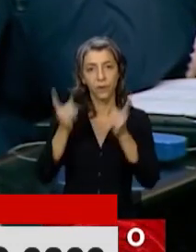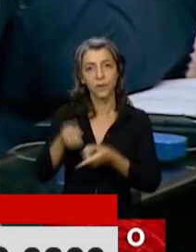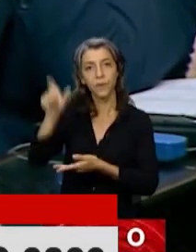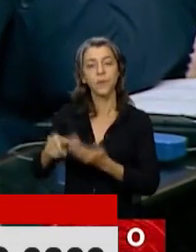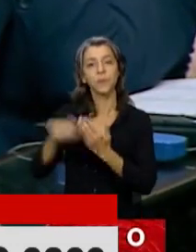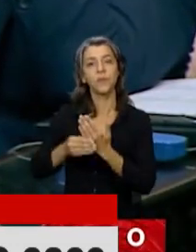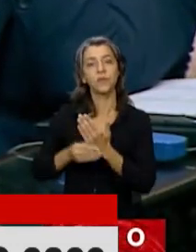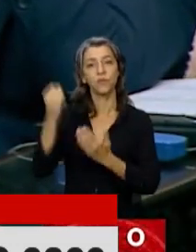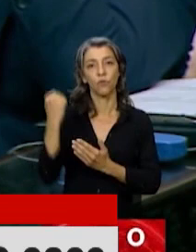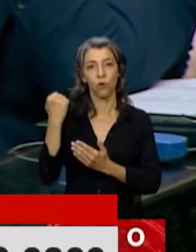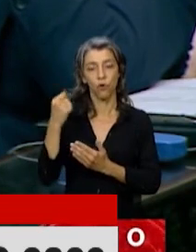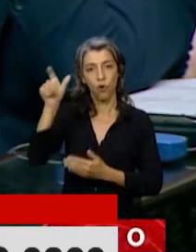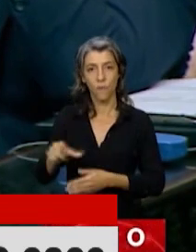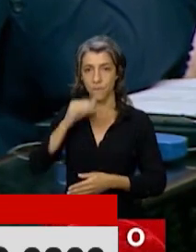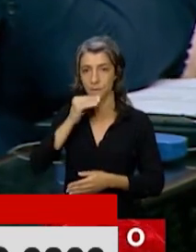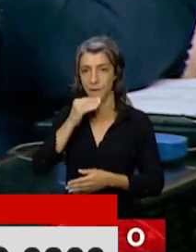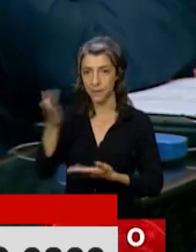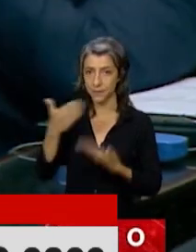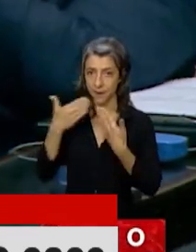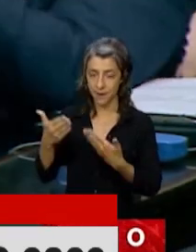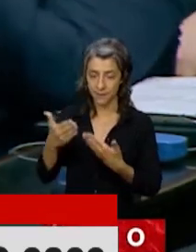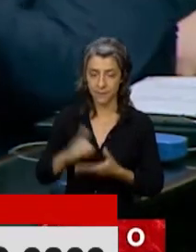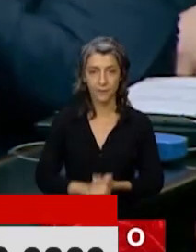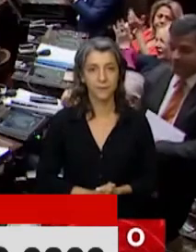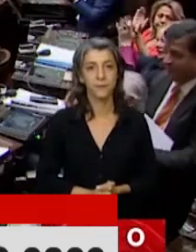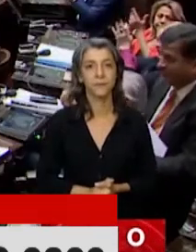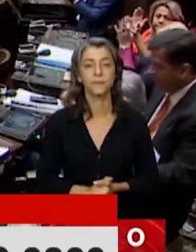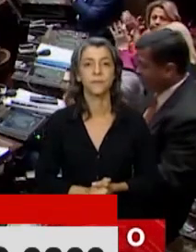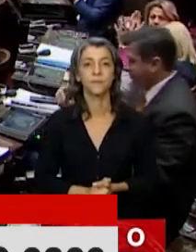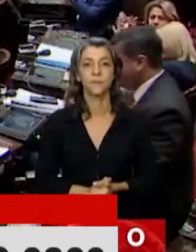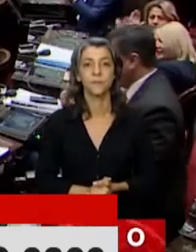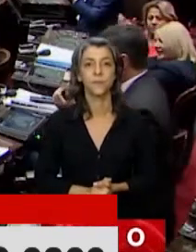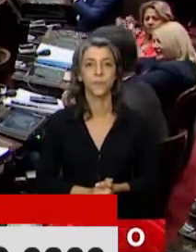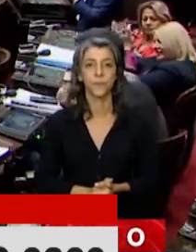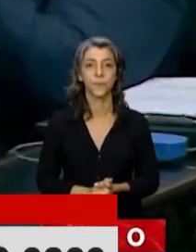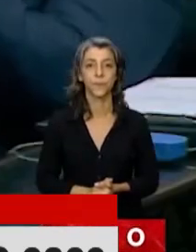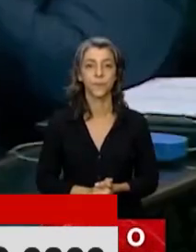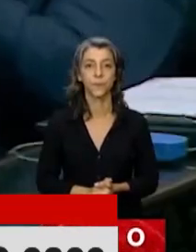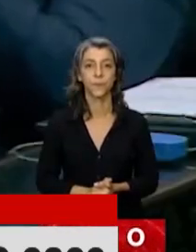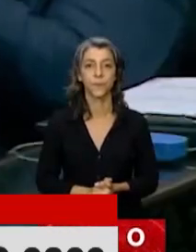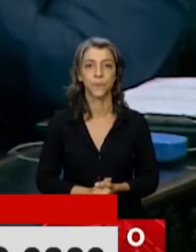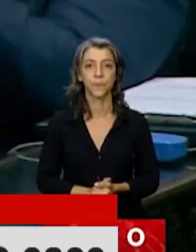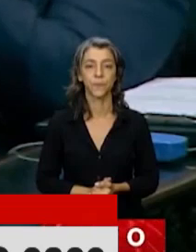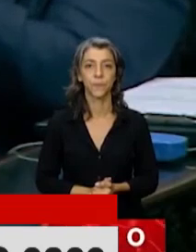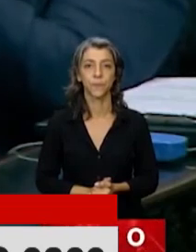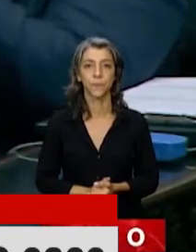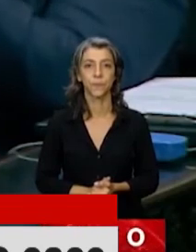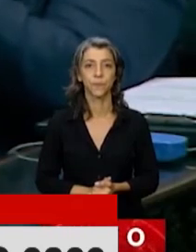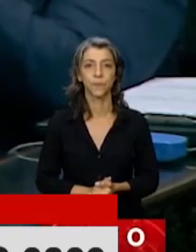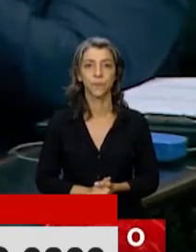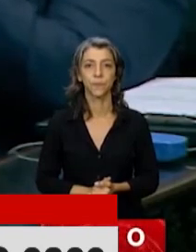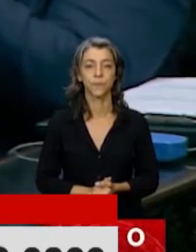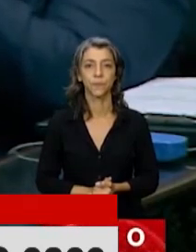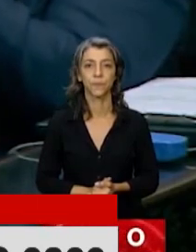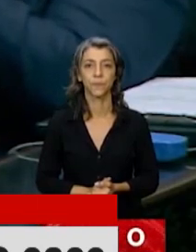algunos números más holgados el oficialismo, aunque hay que ver qué pasa dentro del propio Frente de Todos, ¿no? No es fácil para el Frente de